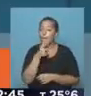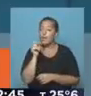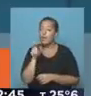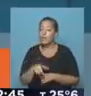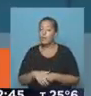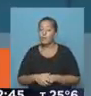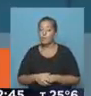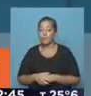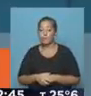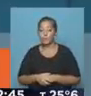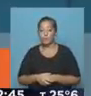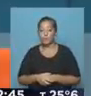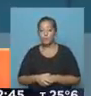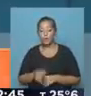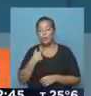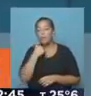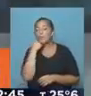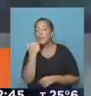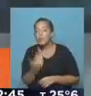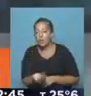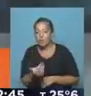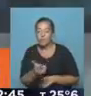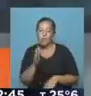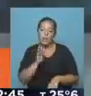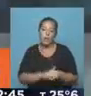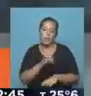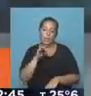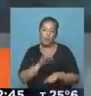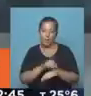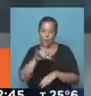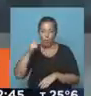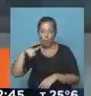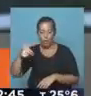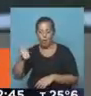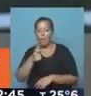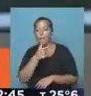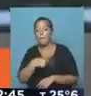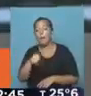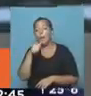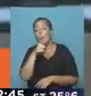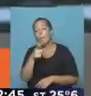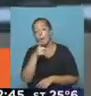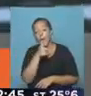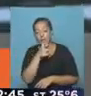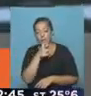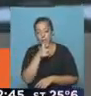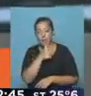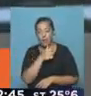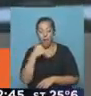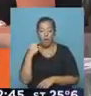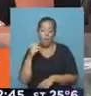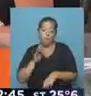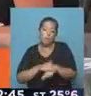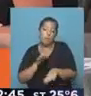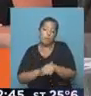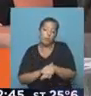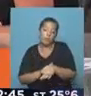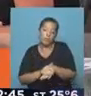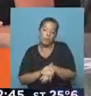caso digamos Yo no sé cuál es la responsabilidad que va a tener Lula ahí pero me parece que hay una enorme responsabilidad por lo menos la